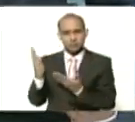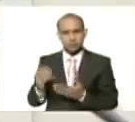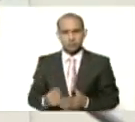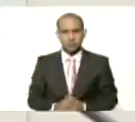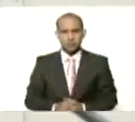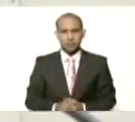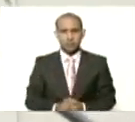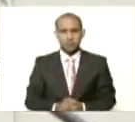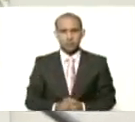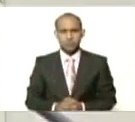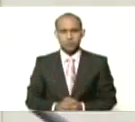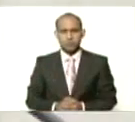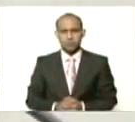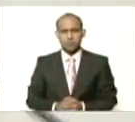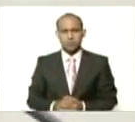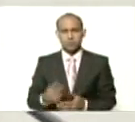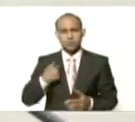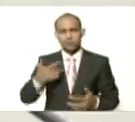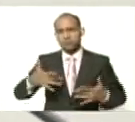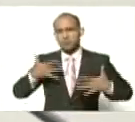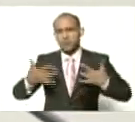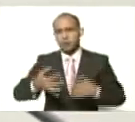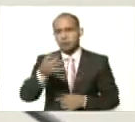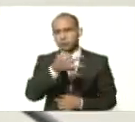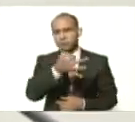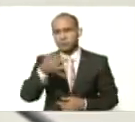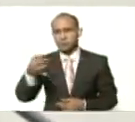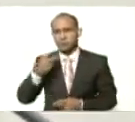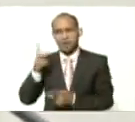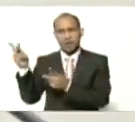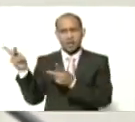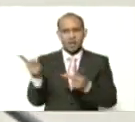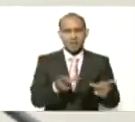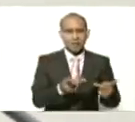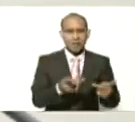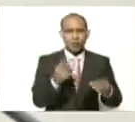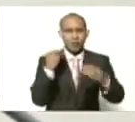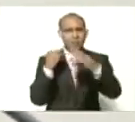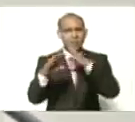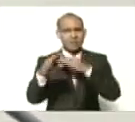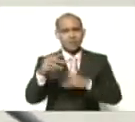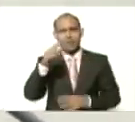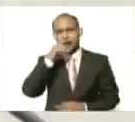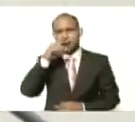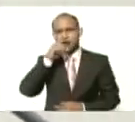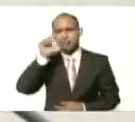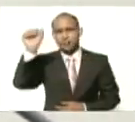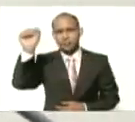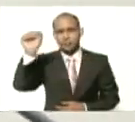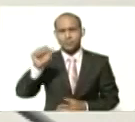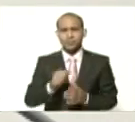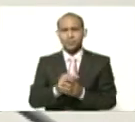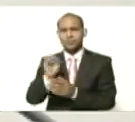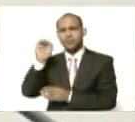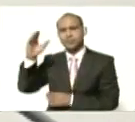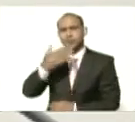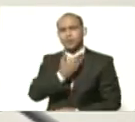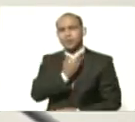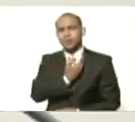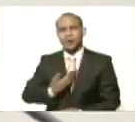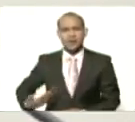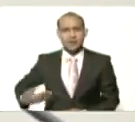Un saludo muy especial del presidente Nicolás Maduro, al presidente Miguel